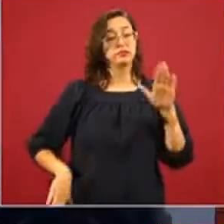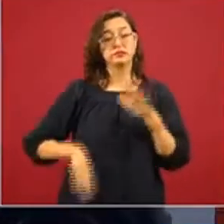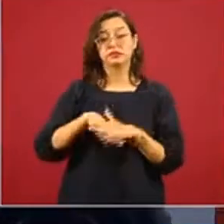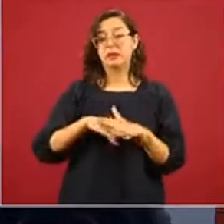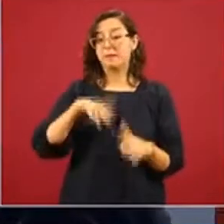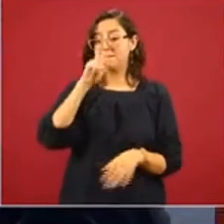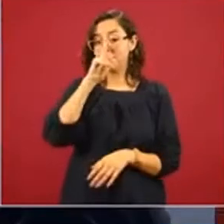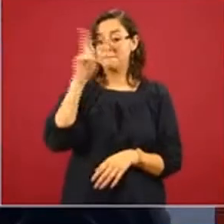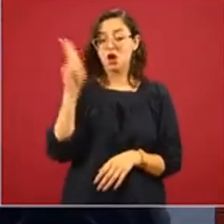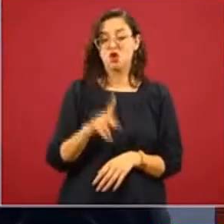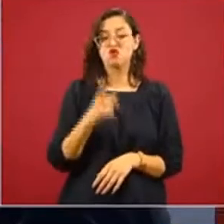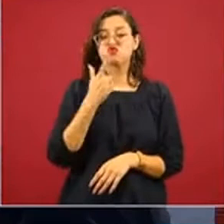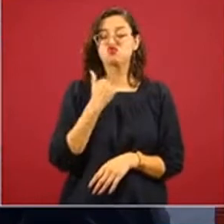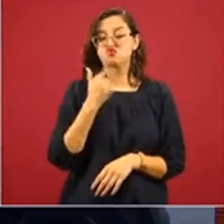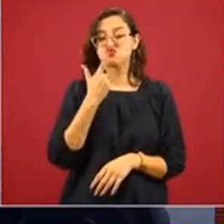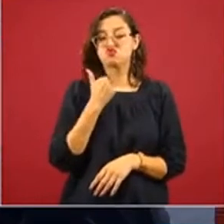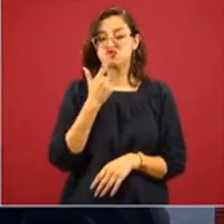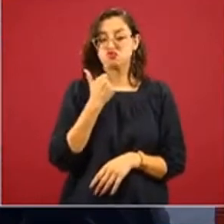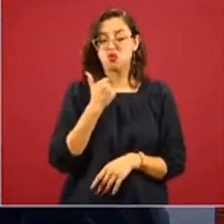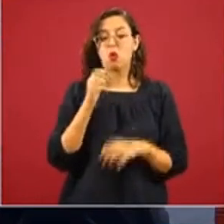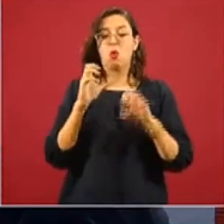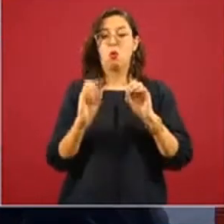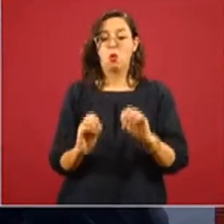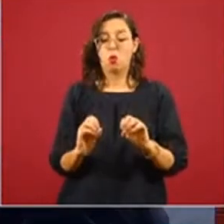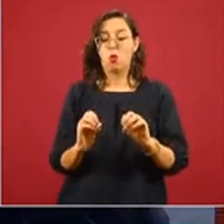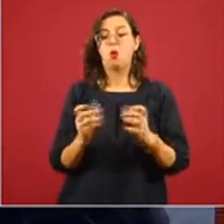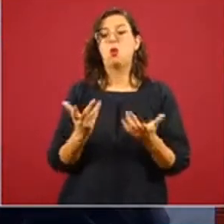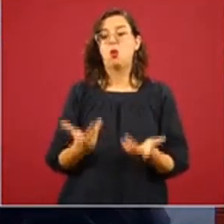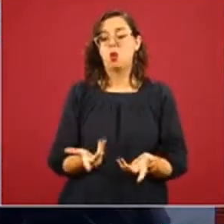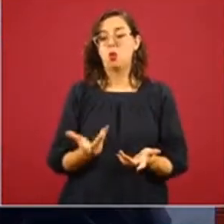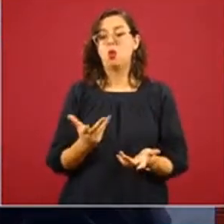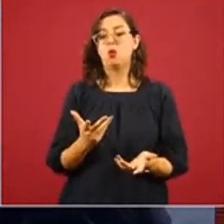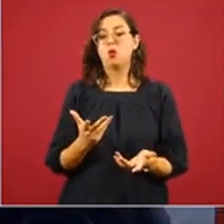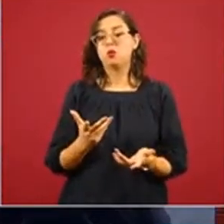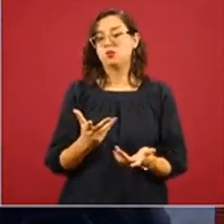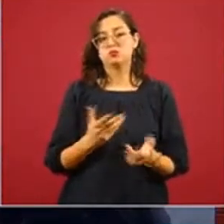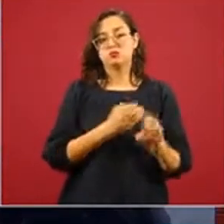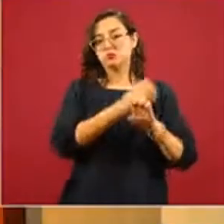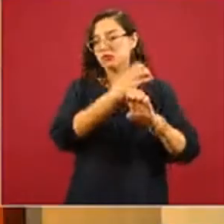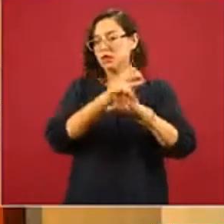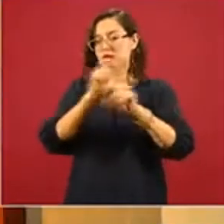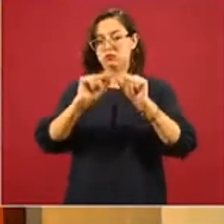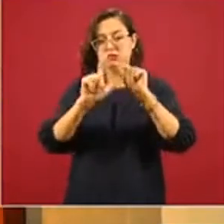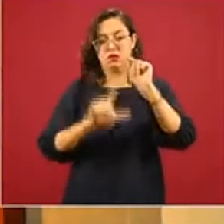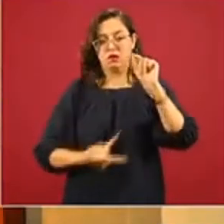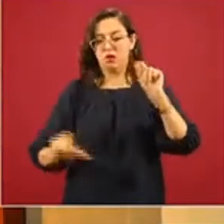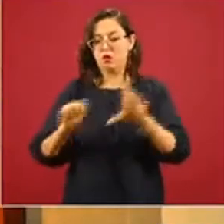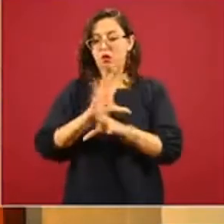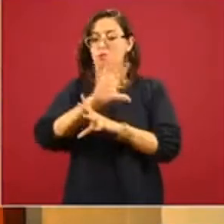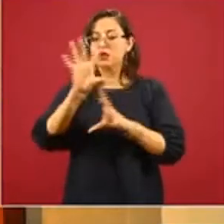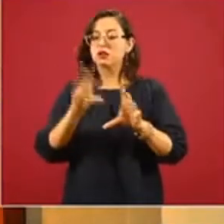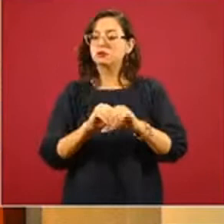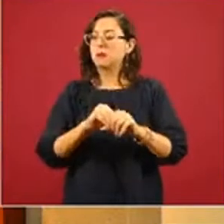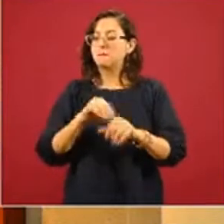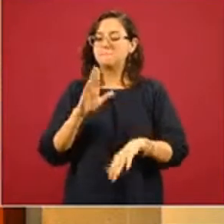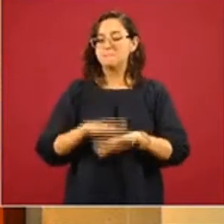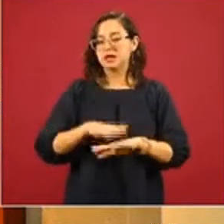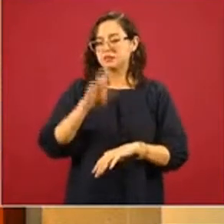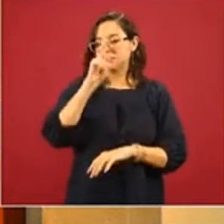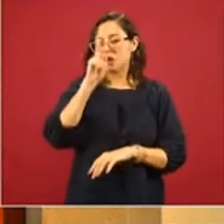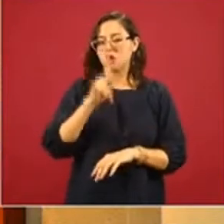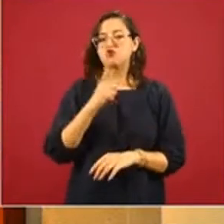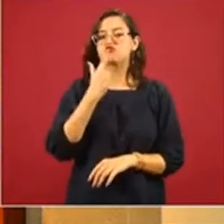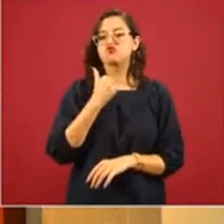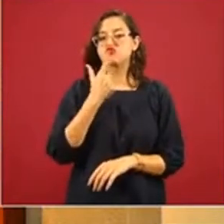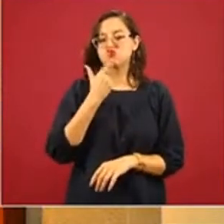o en un alto, como es la característica de todas las entidades federativas, algunas de ellas en máximo rojo, algunas